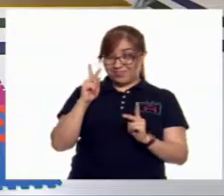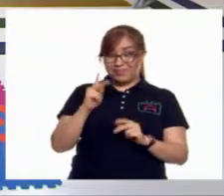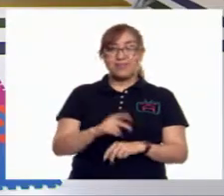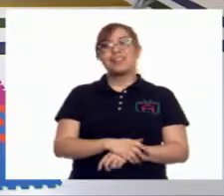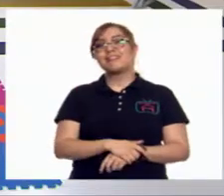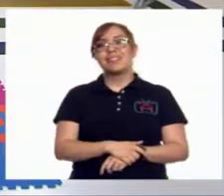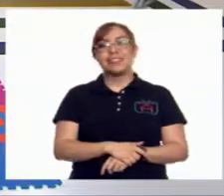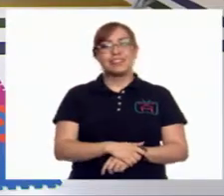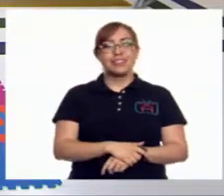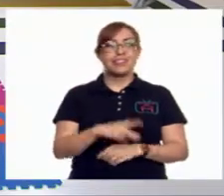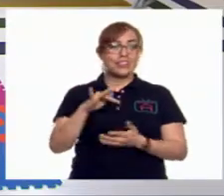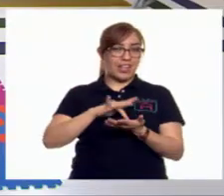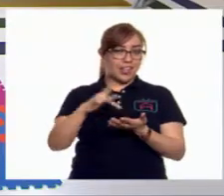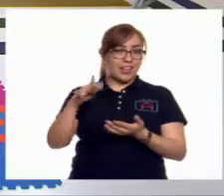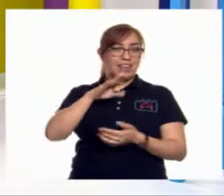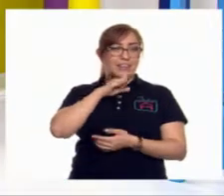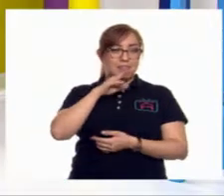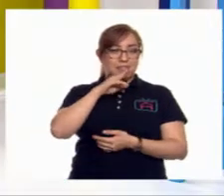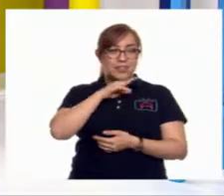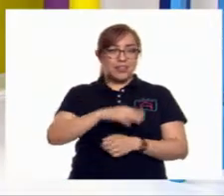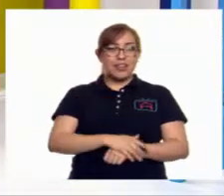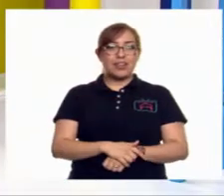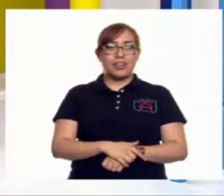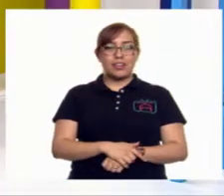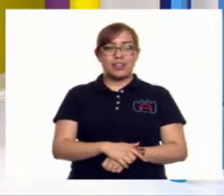Aquí está. Gracias, mami. Muy bien.